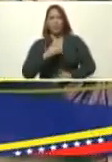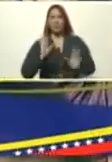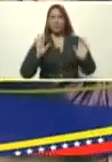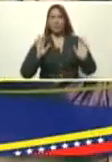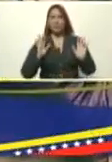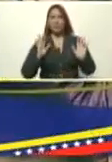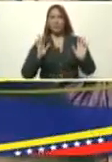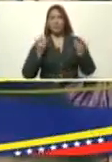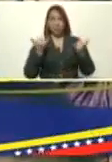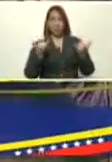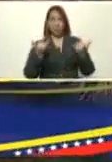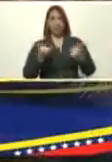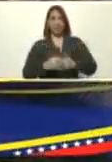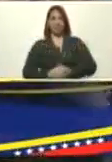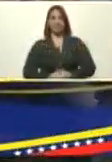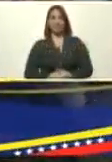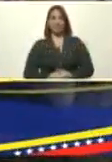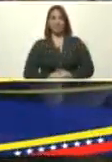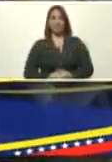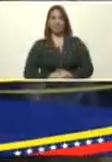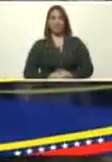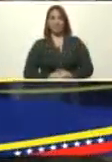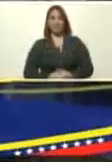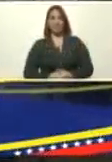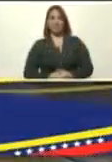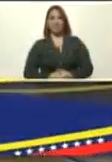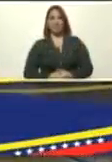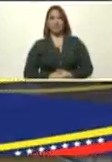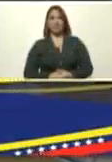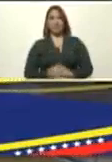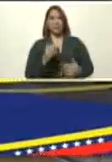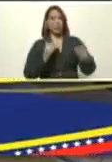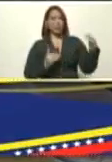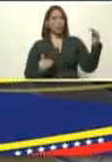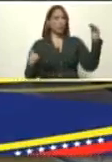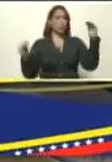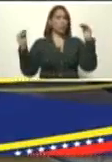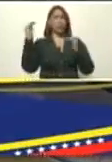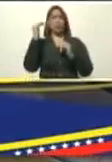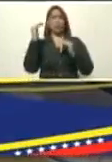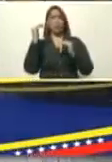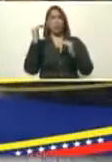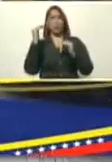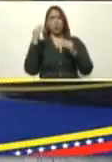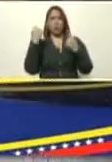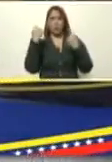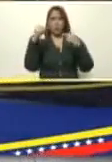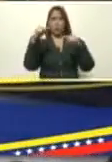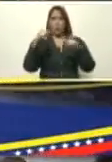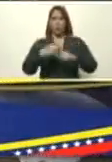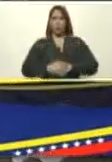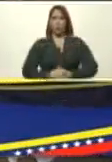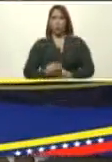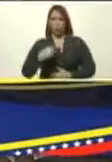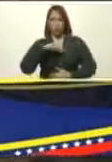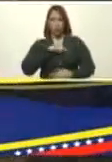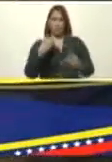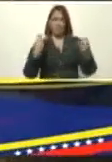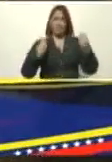en este momento que estamos, bueno, superando esta etapa que hemos